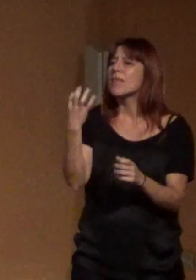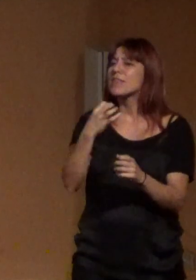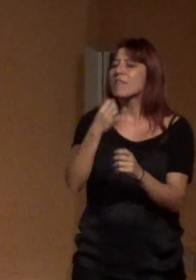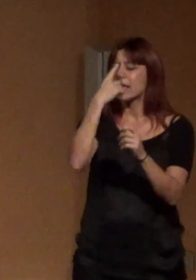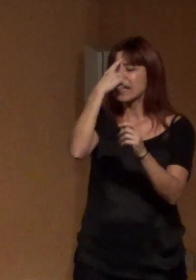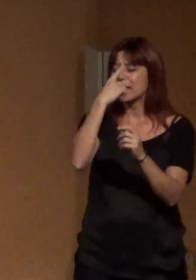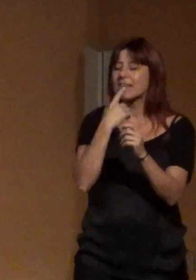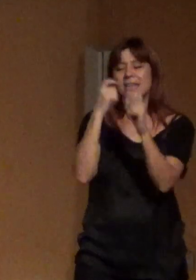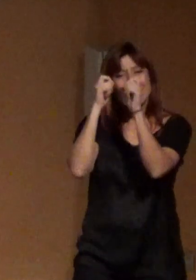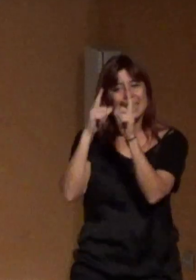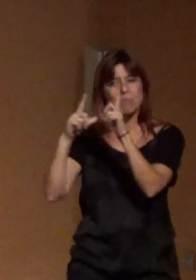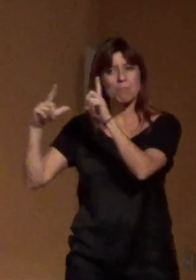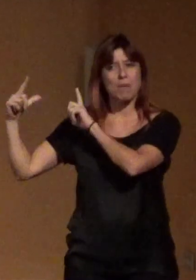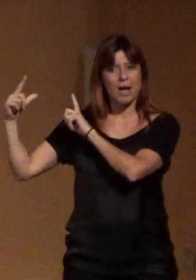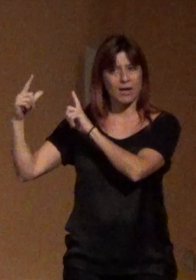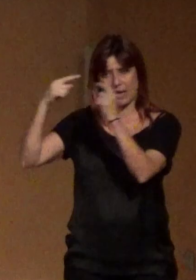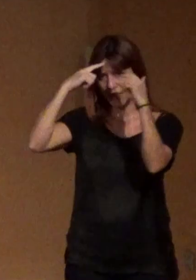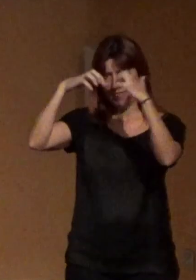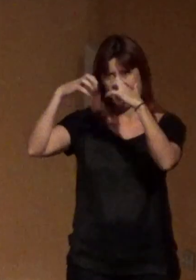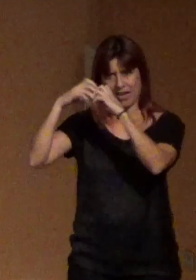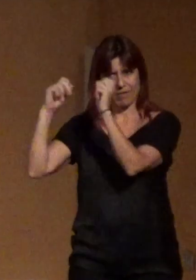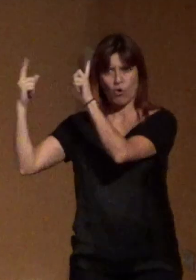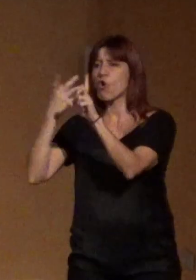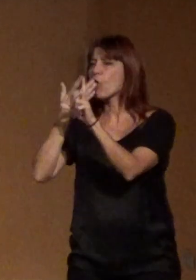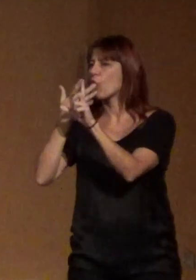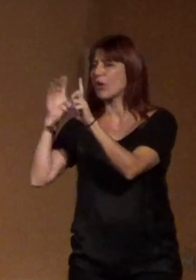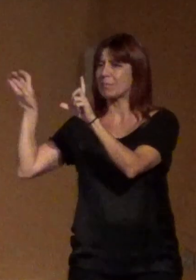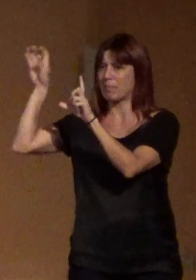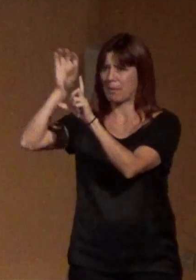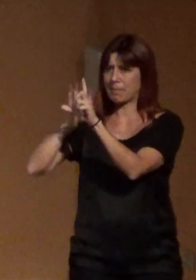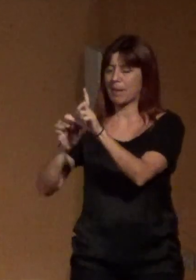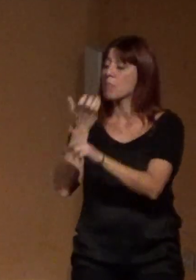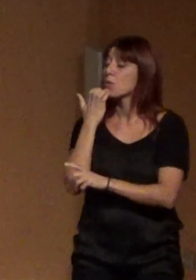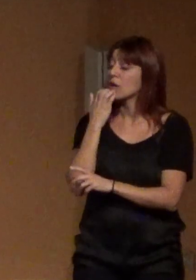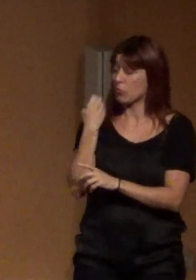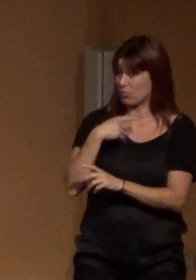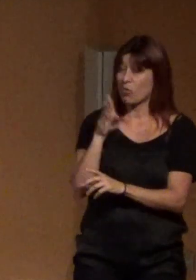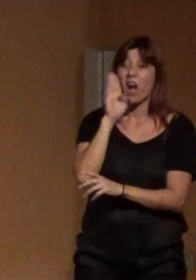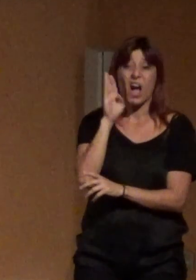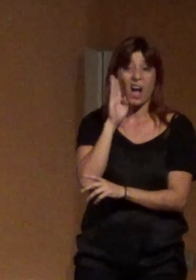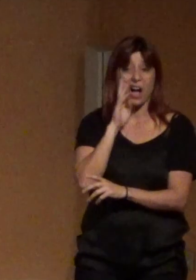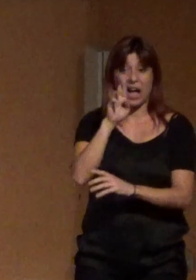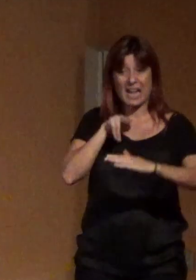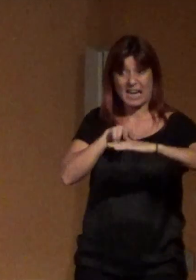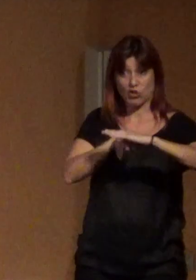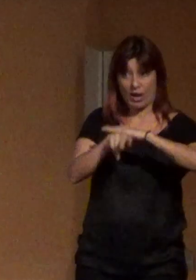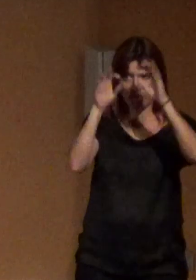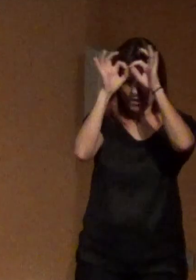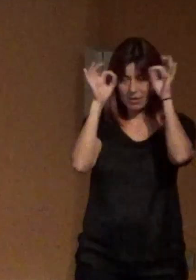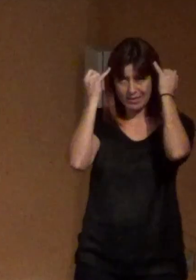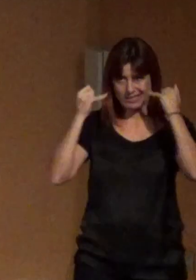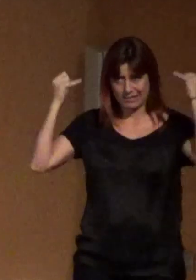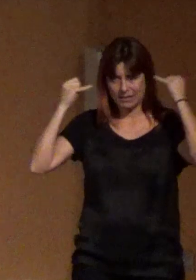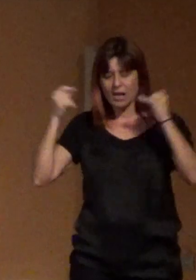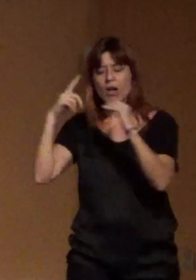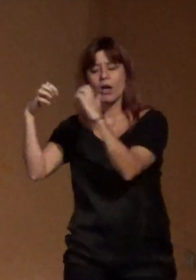¿Qué está pasando en el cerebro cuando tú haces una serie de pruebas? Con el SPED, con la resonancia magnética funcional. Lo que han demostrado todos estos trabajos, que esto